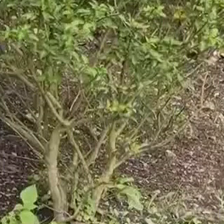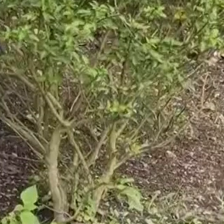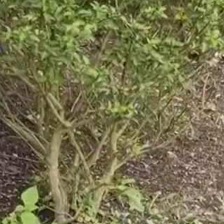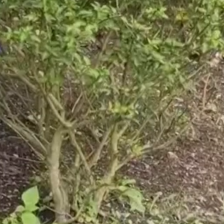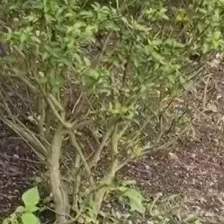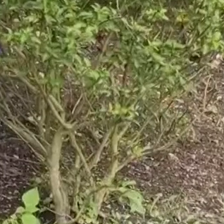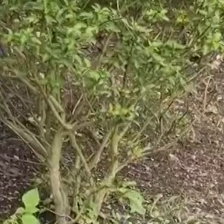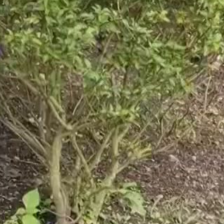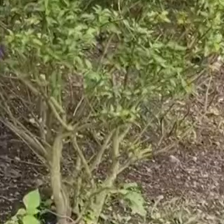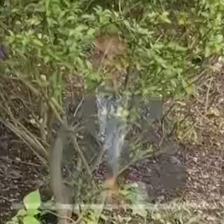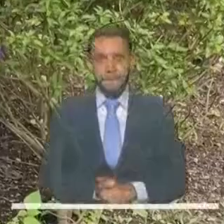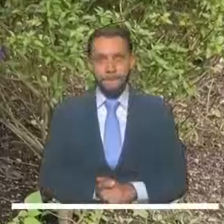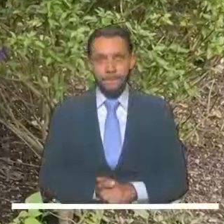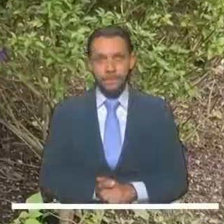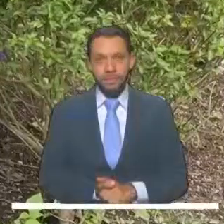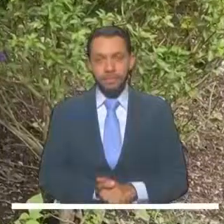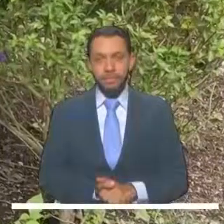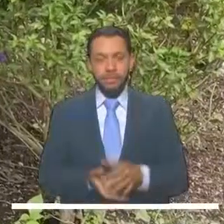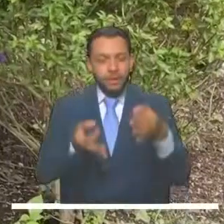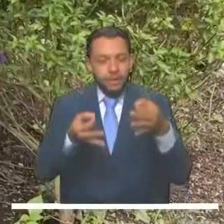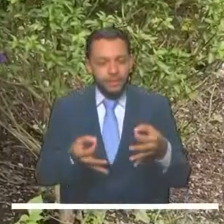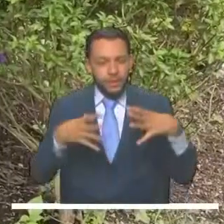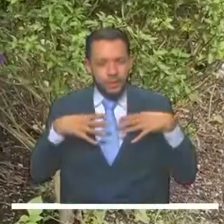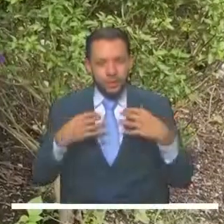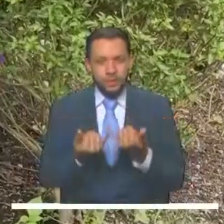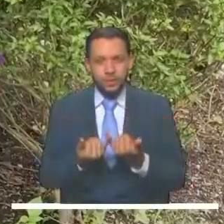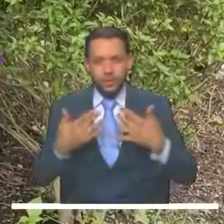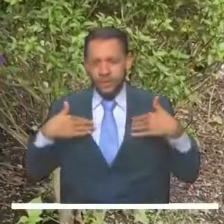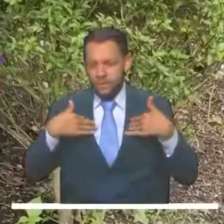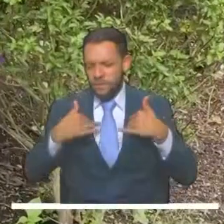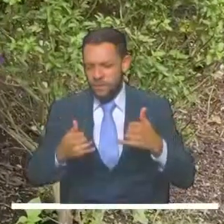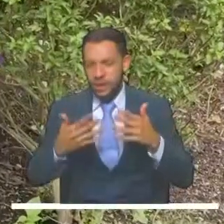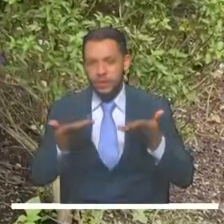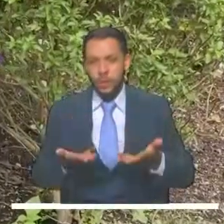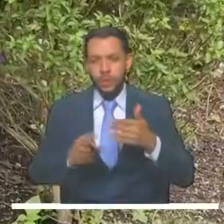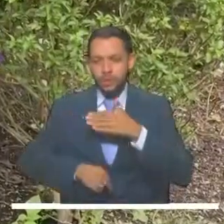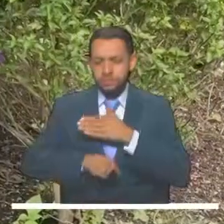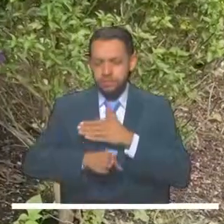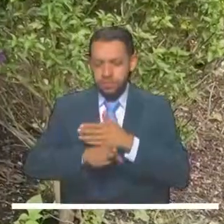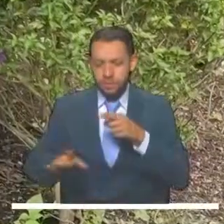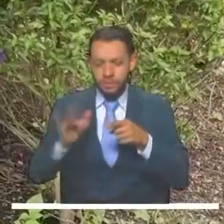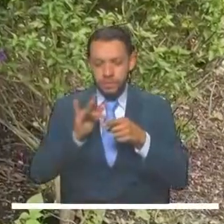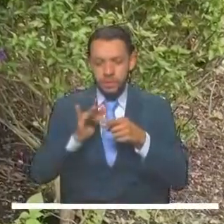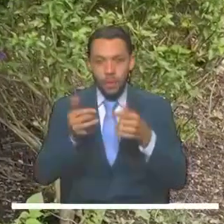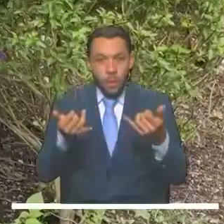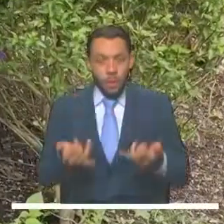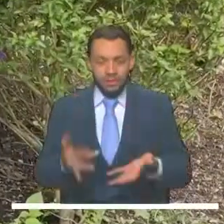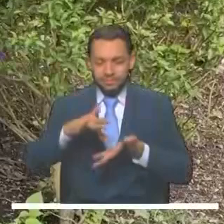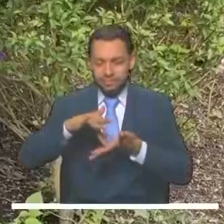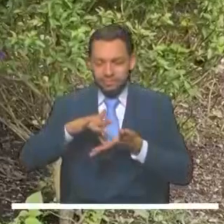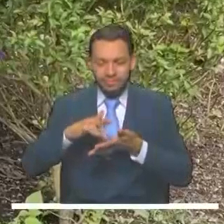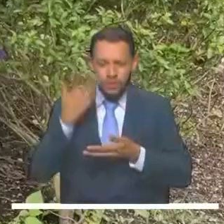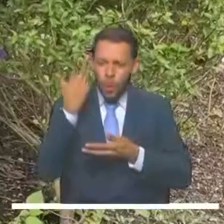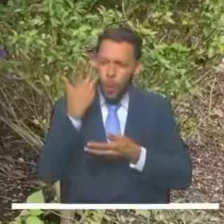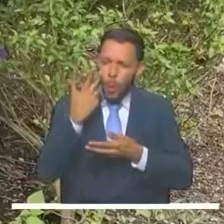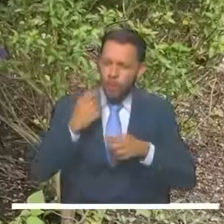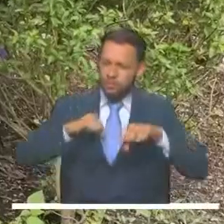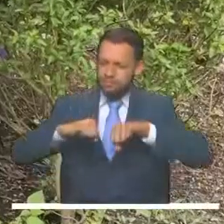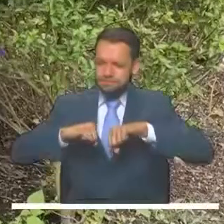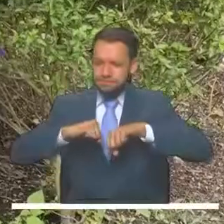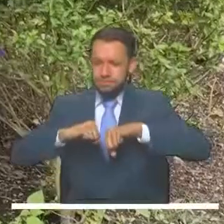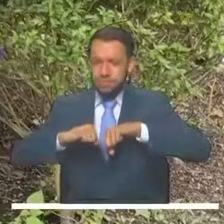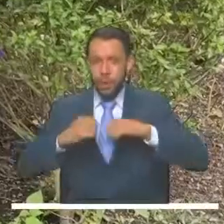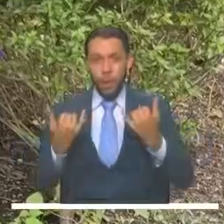mi mayor alegría es poder ejercer mi práctica médica como lo hago en este momento en una de las